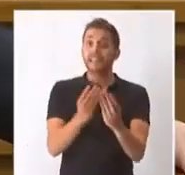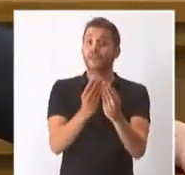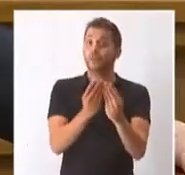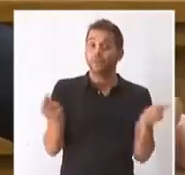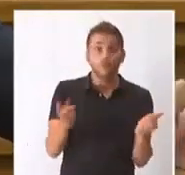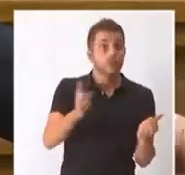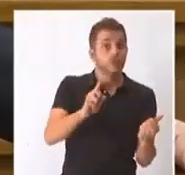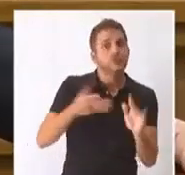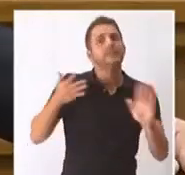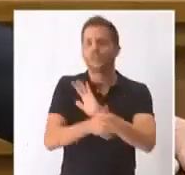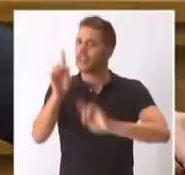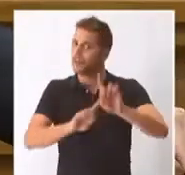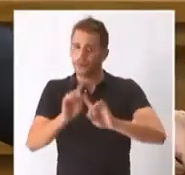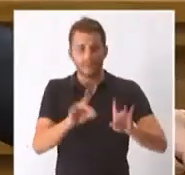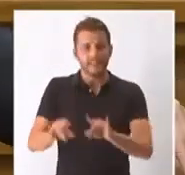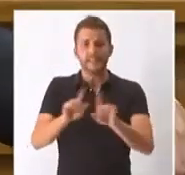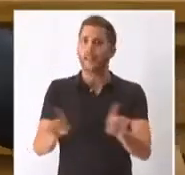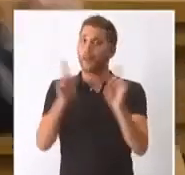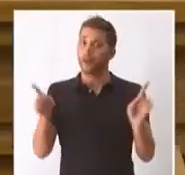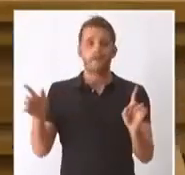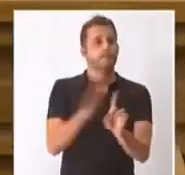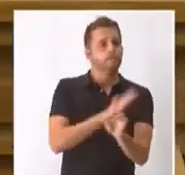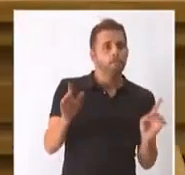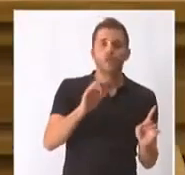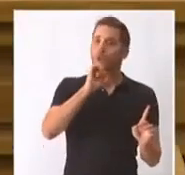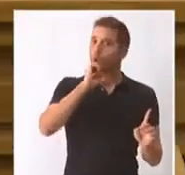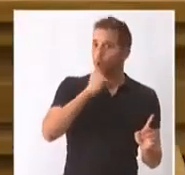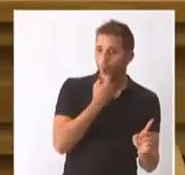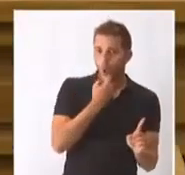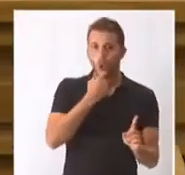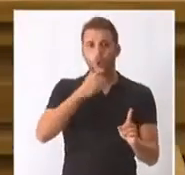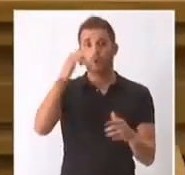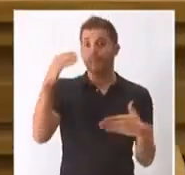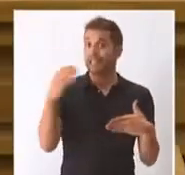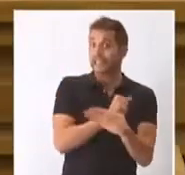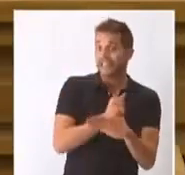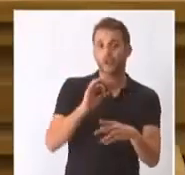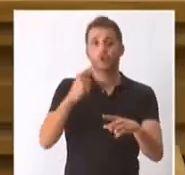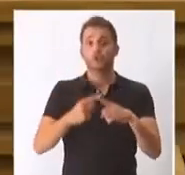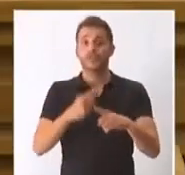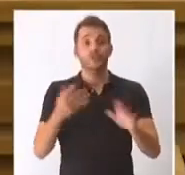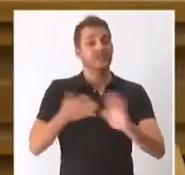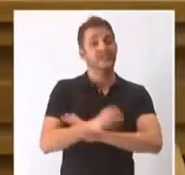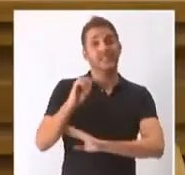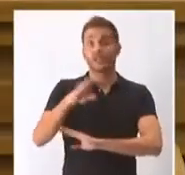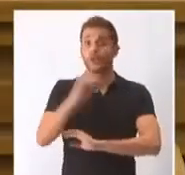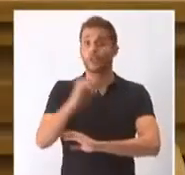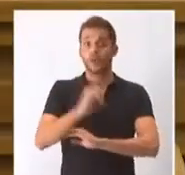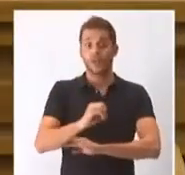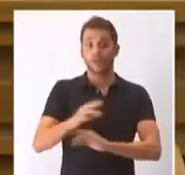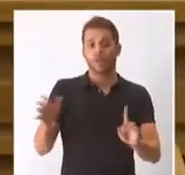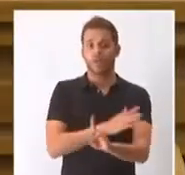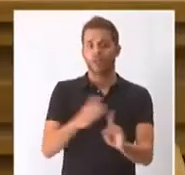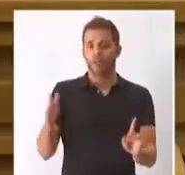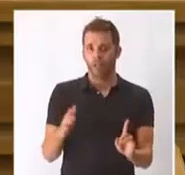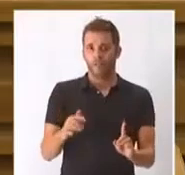los delitos de odio por razón de género y sexo en castilla-la mancha' representan el 14 por ciento de los delitos de odio que se han registrado